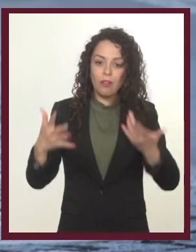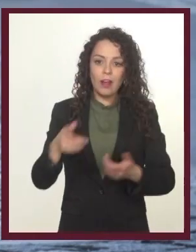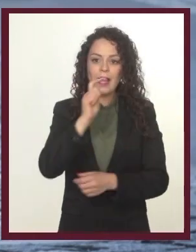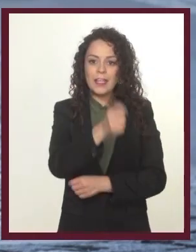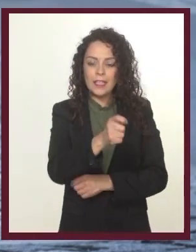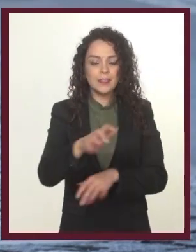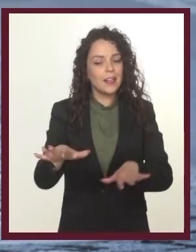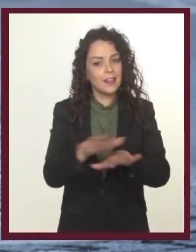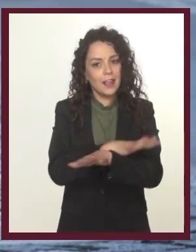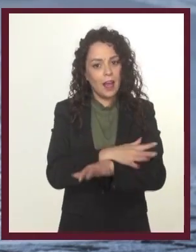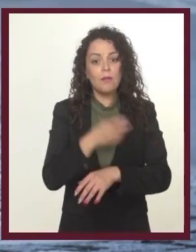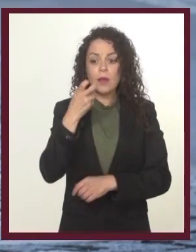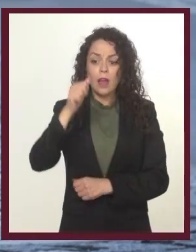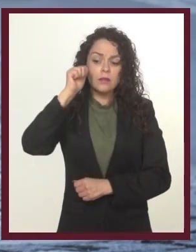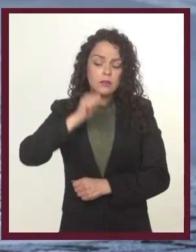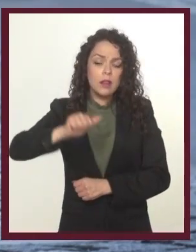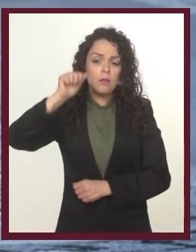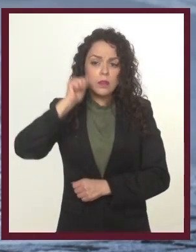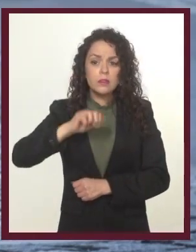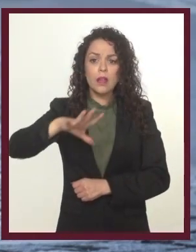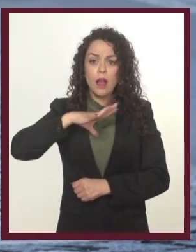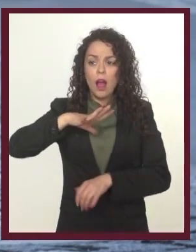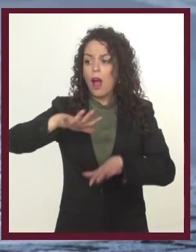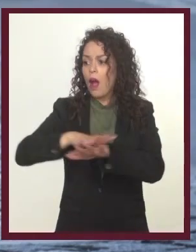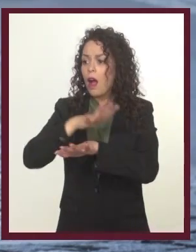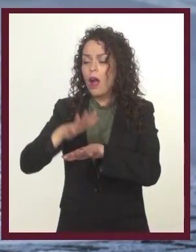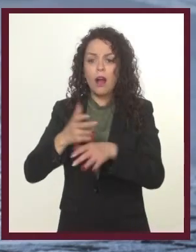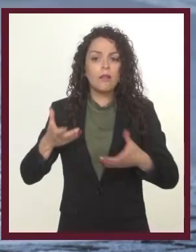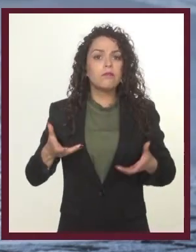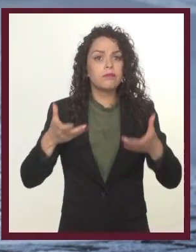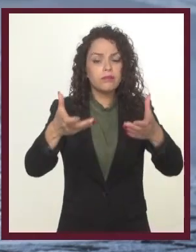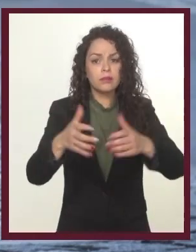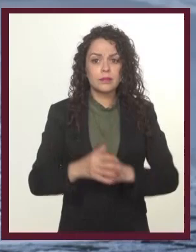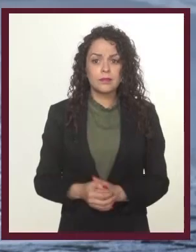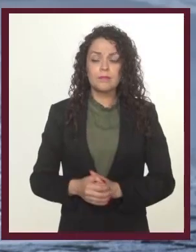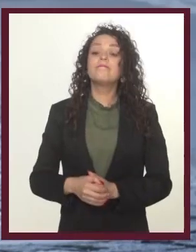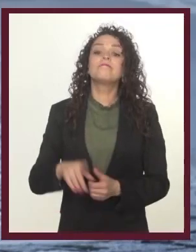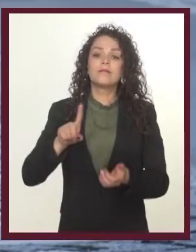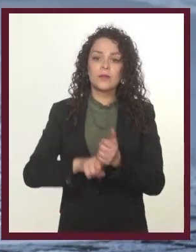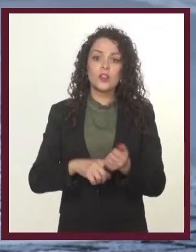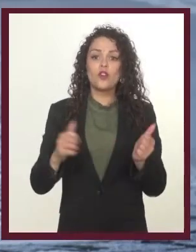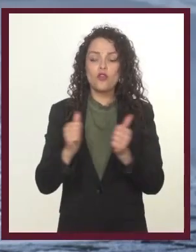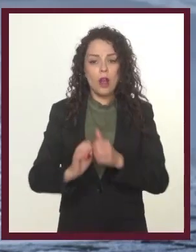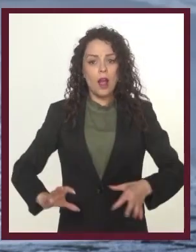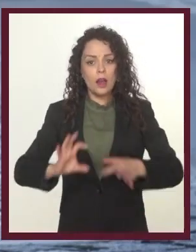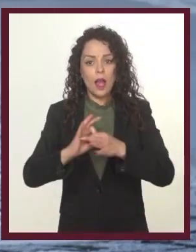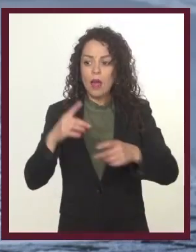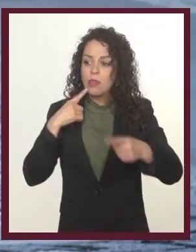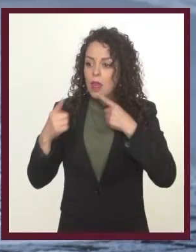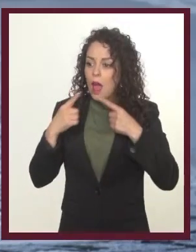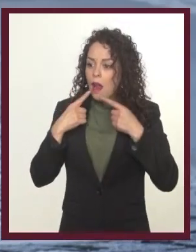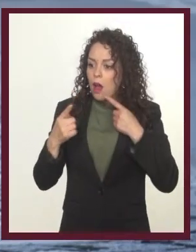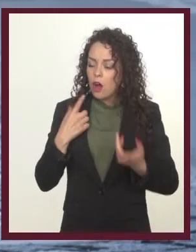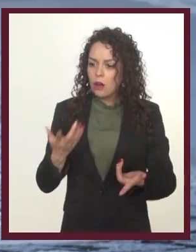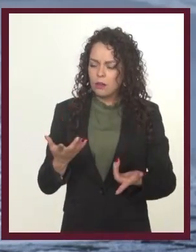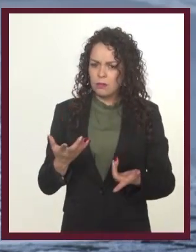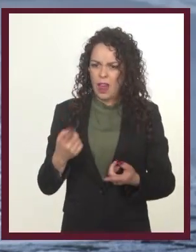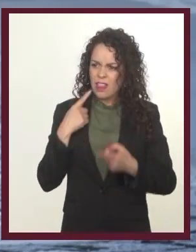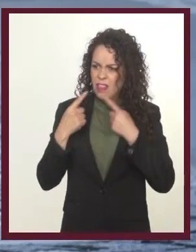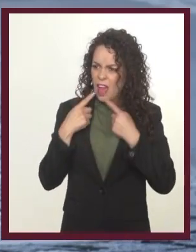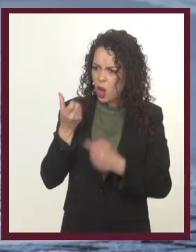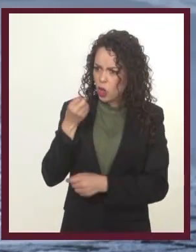algo muy importante que todo el tiempo sucede en el espacio público. ¿Qué? El diálogo. ¿Un diálogo sin